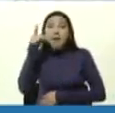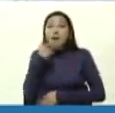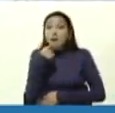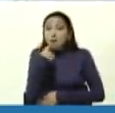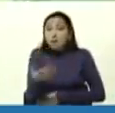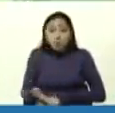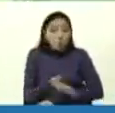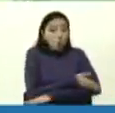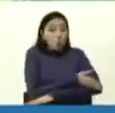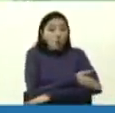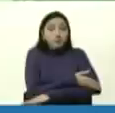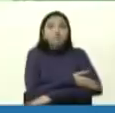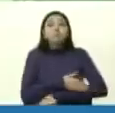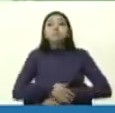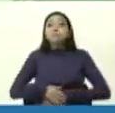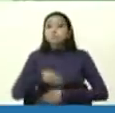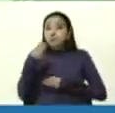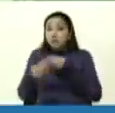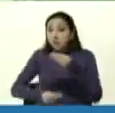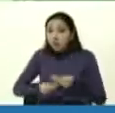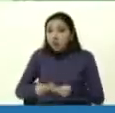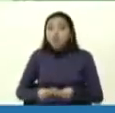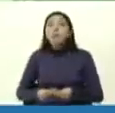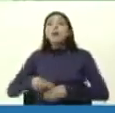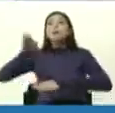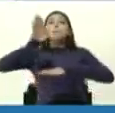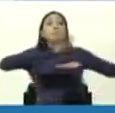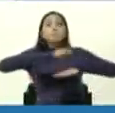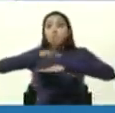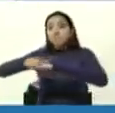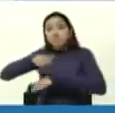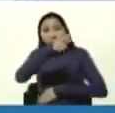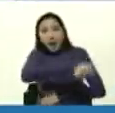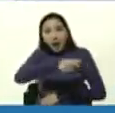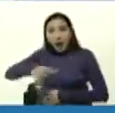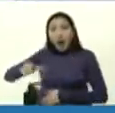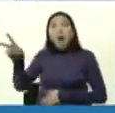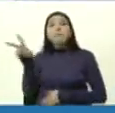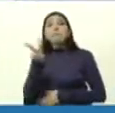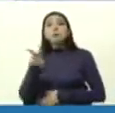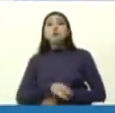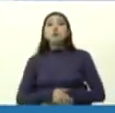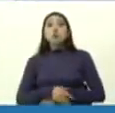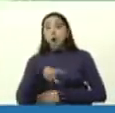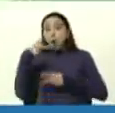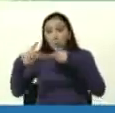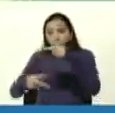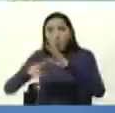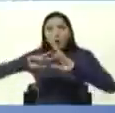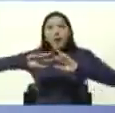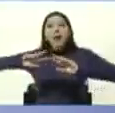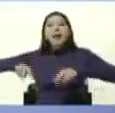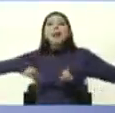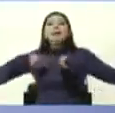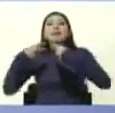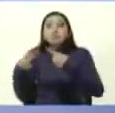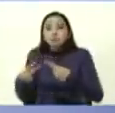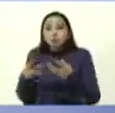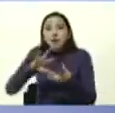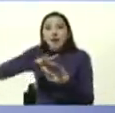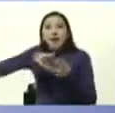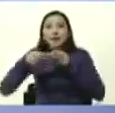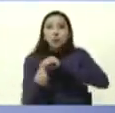ejecutiva, y que justamente por eso ha exhortado a la población venezolana a este proceso de adecuación, que además recordemos también